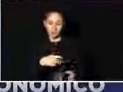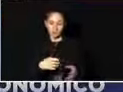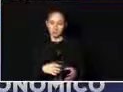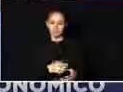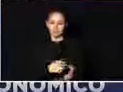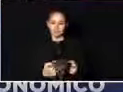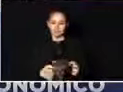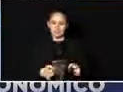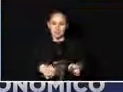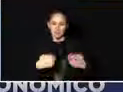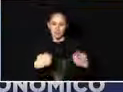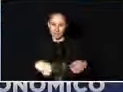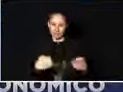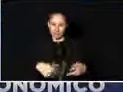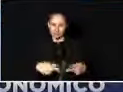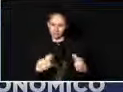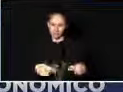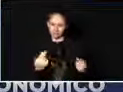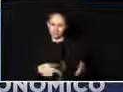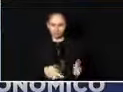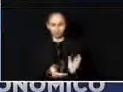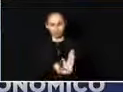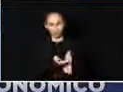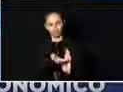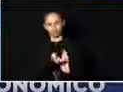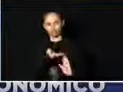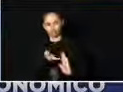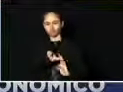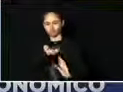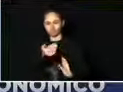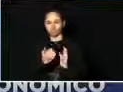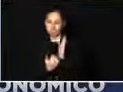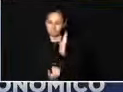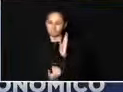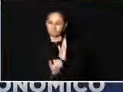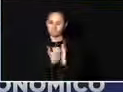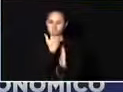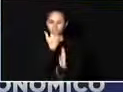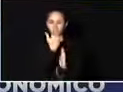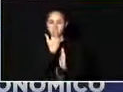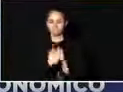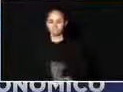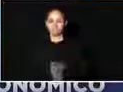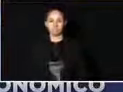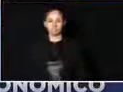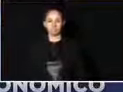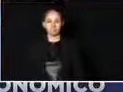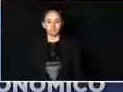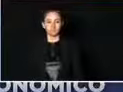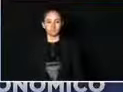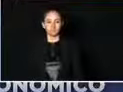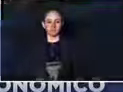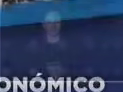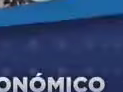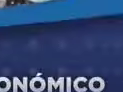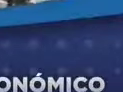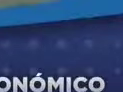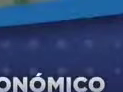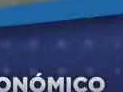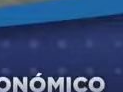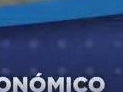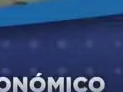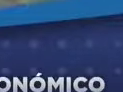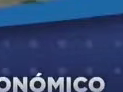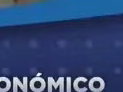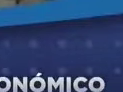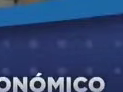en alianza con la Secretaría de Desarrollo Social se implementó el programa de inclusión productiva y economía solidaria que acabo de relatar, con